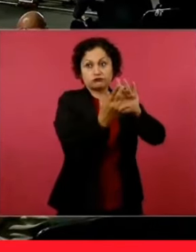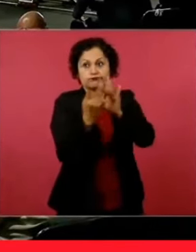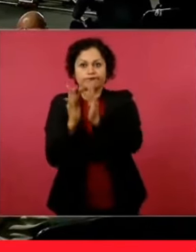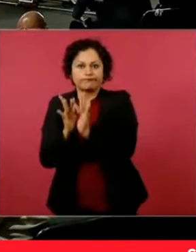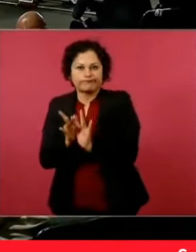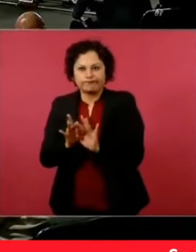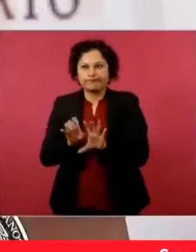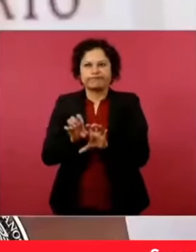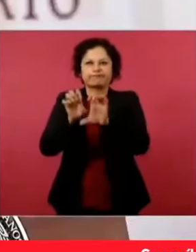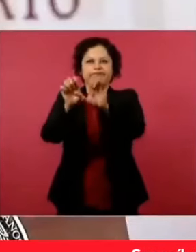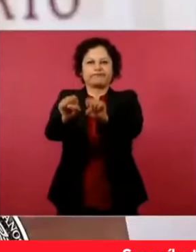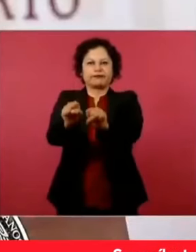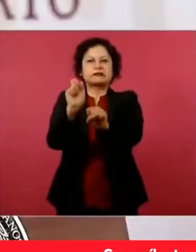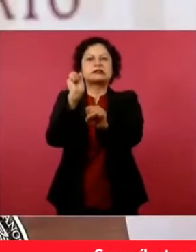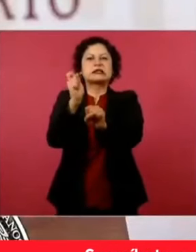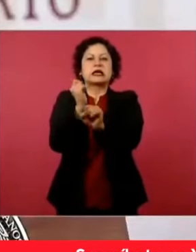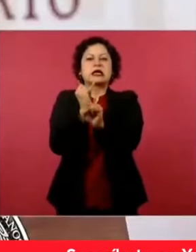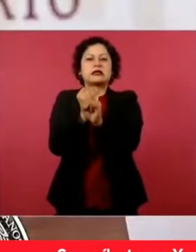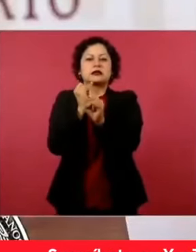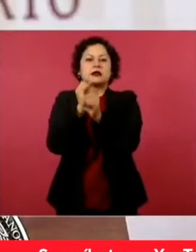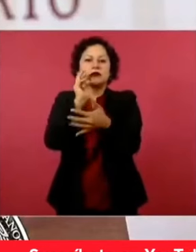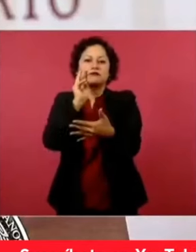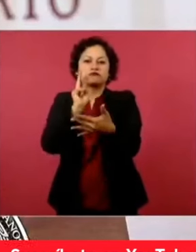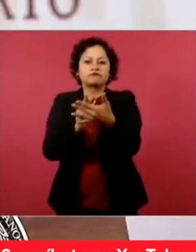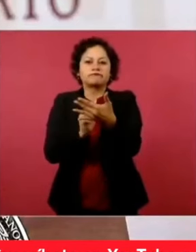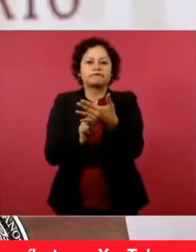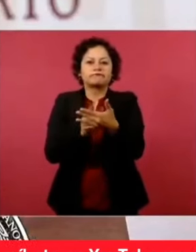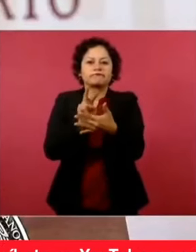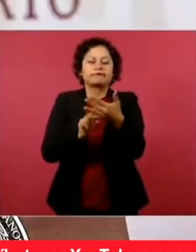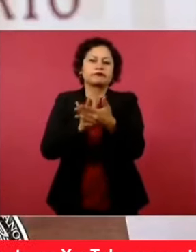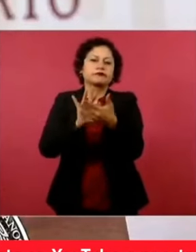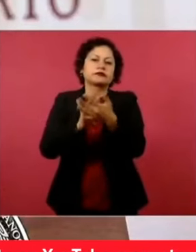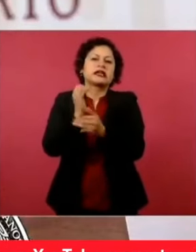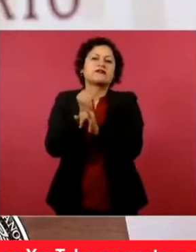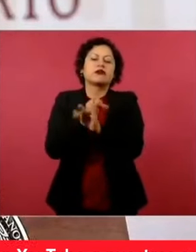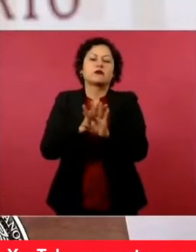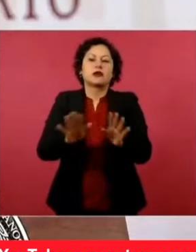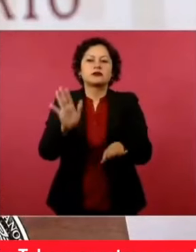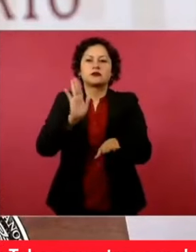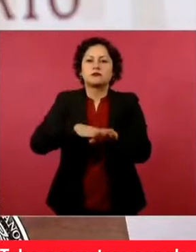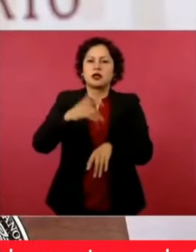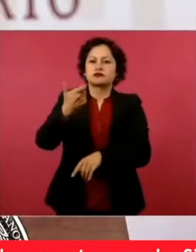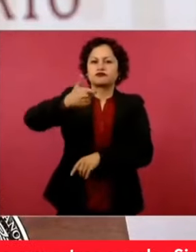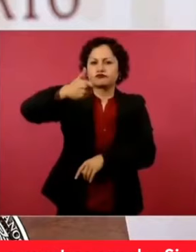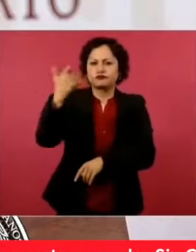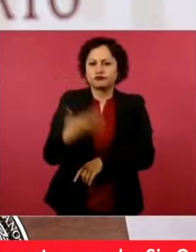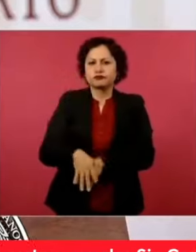mayores contenidos de internet de forma más económica, con calidad y con mayor cobertura.